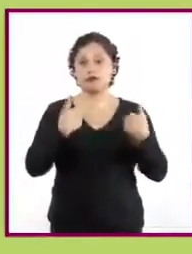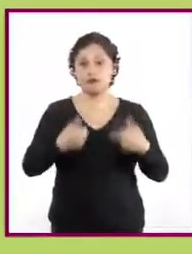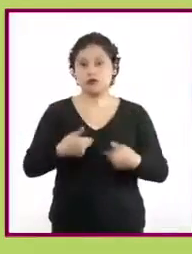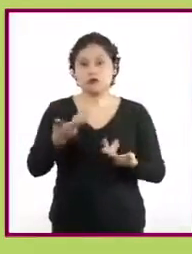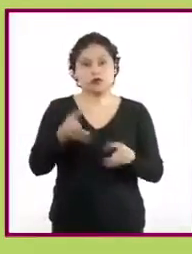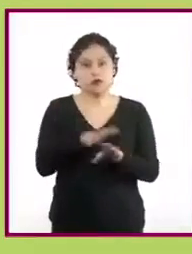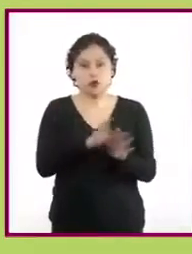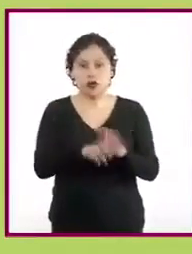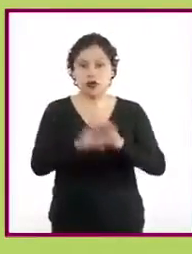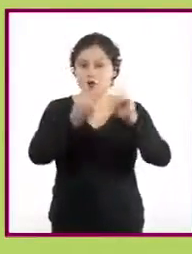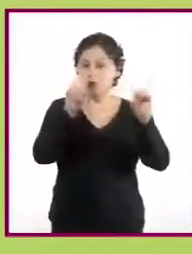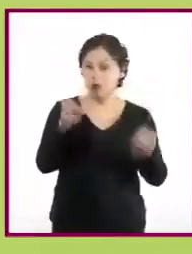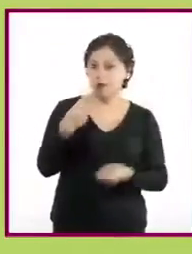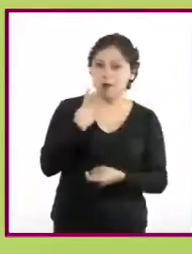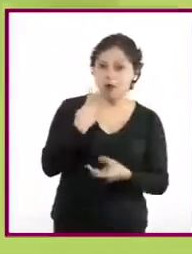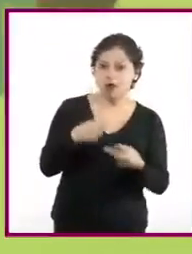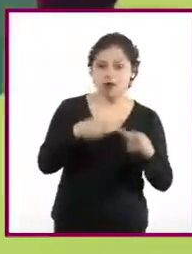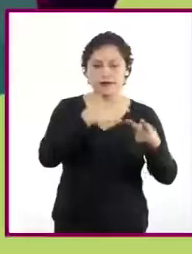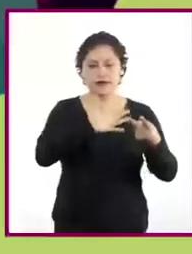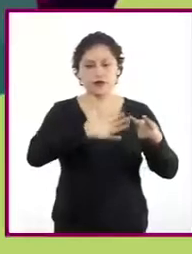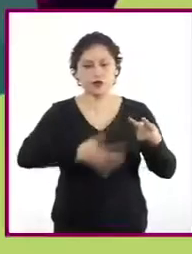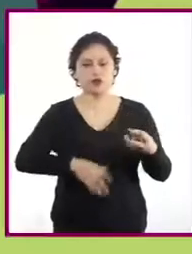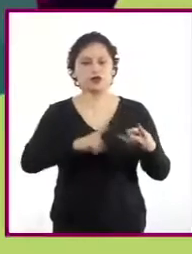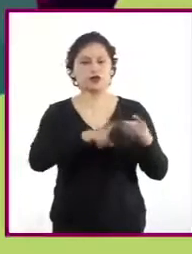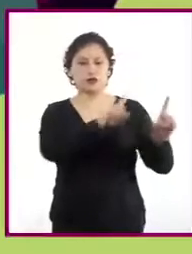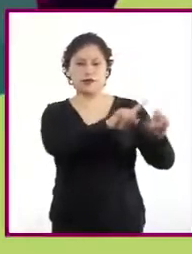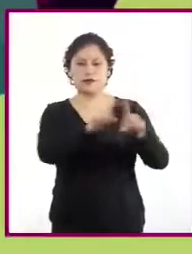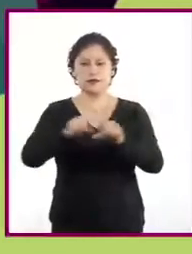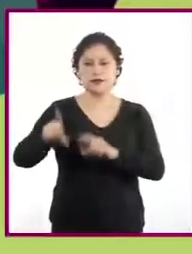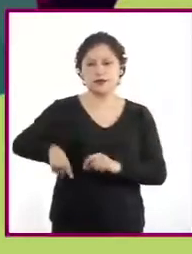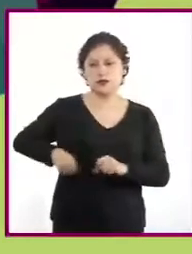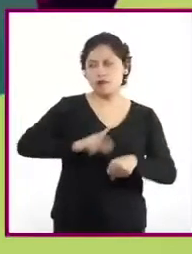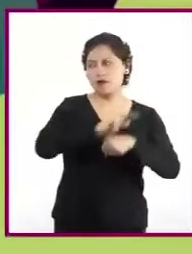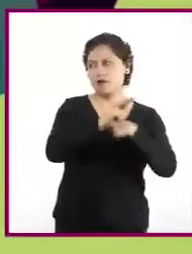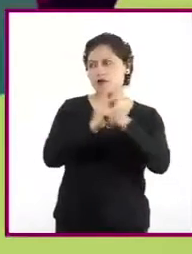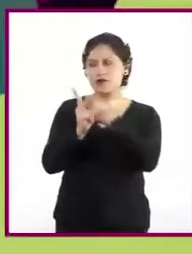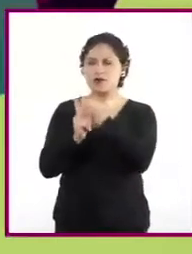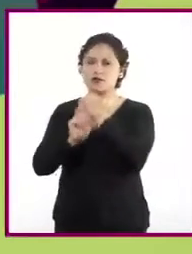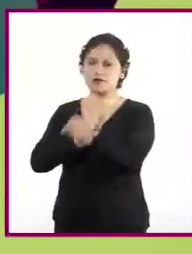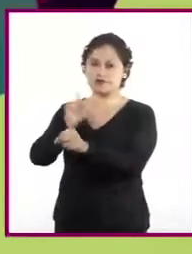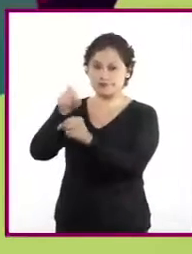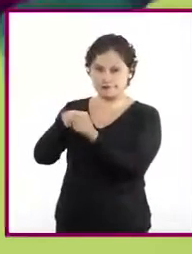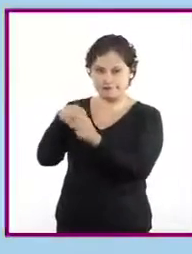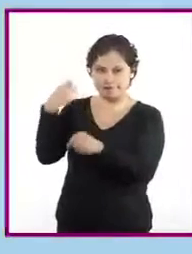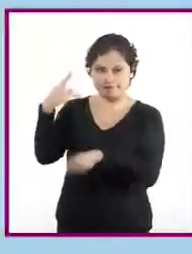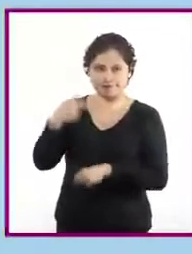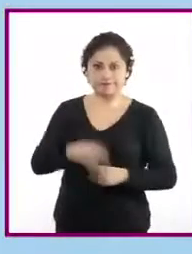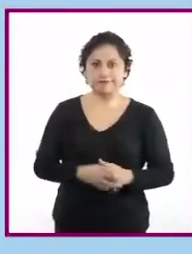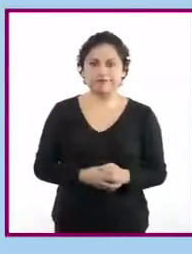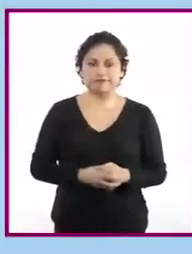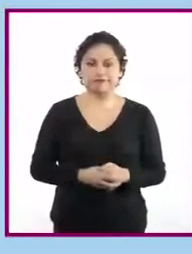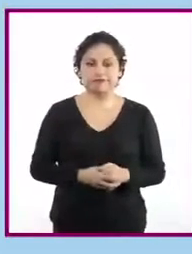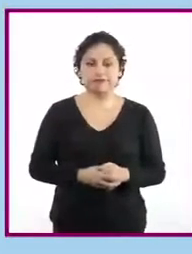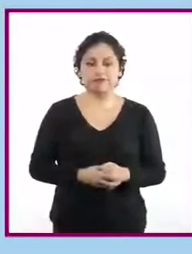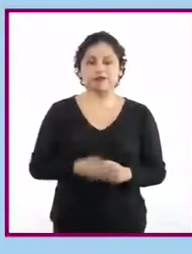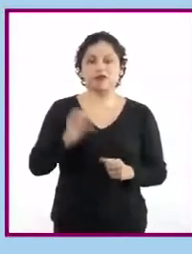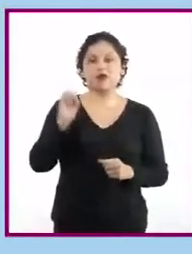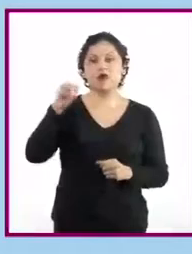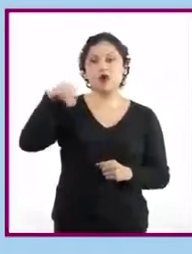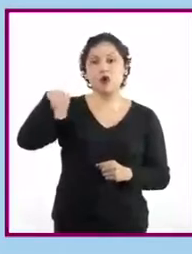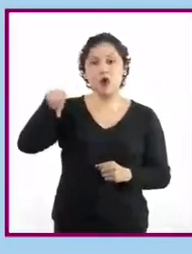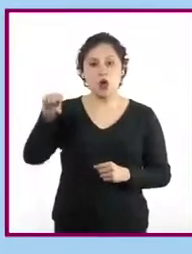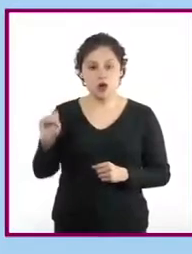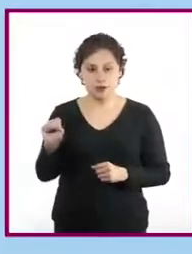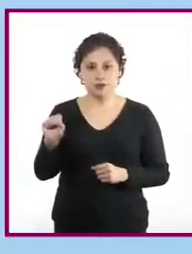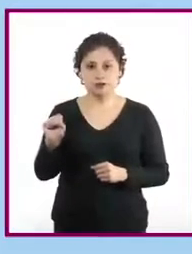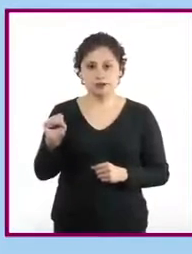la política, la justicia y de los diferentes gobiernos de los países integrantes. La Organización Mundial de la